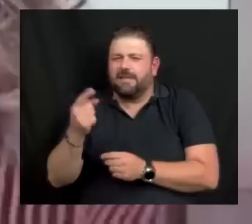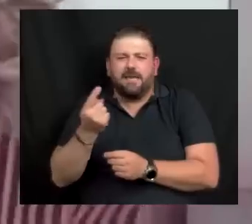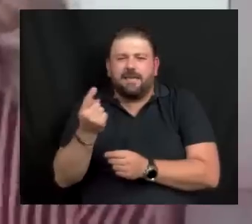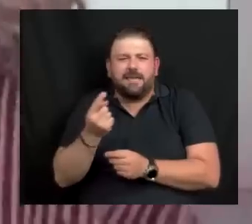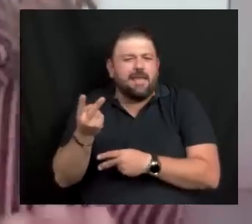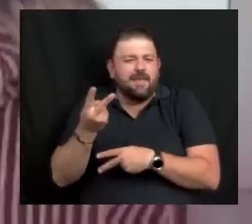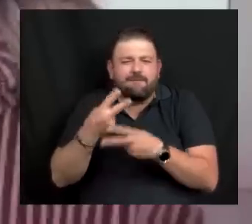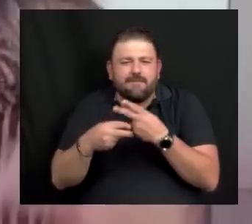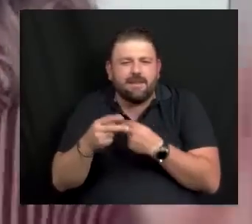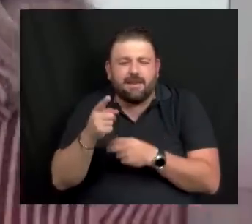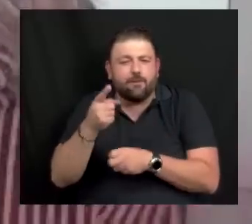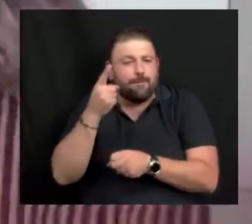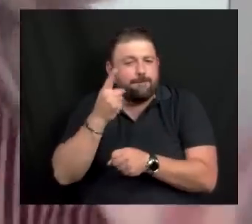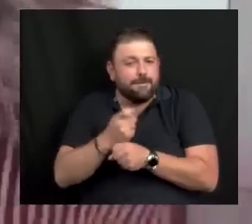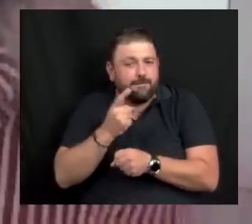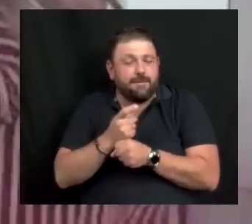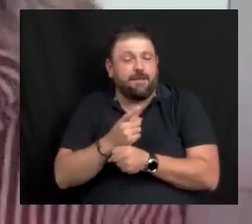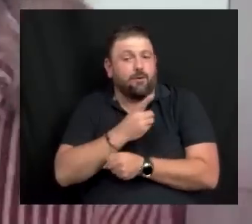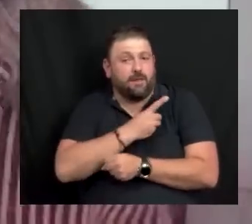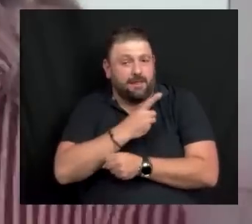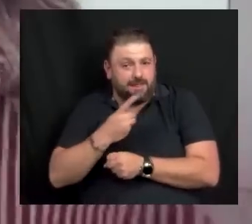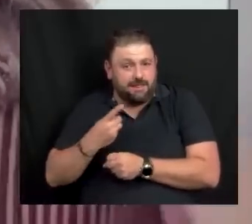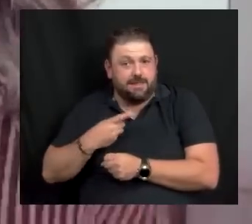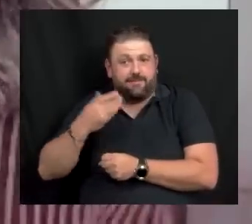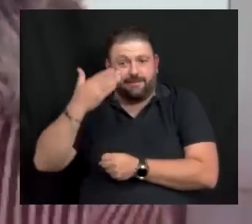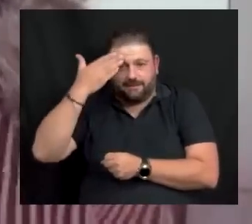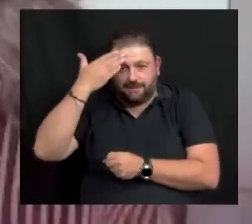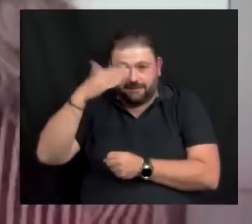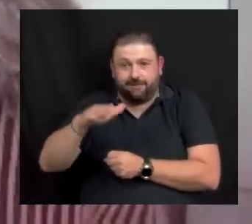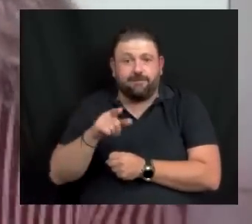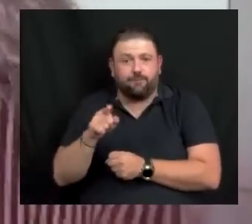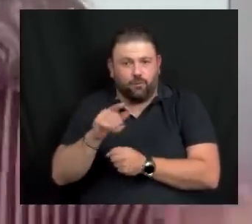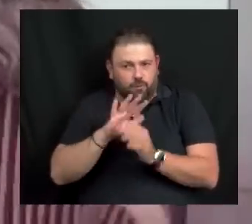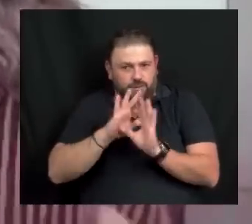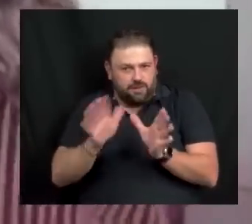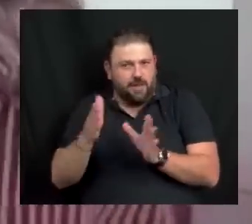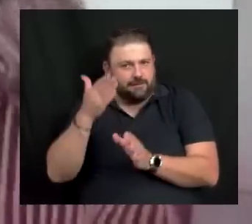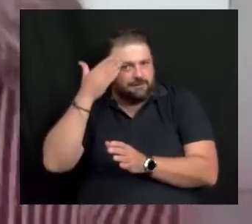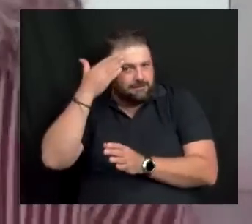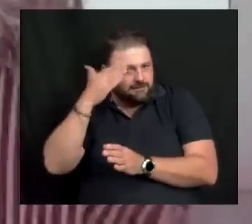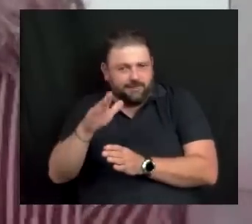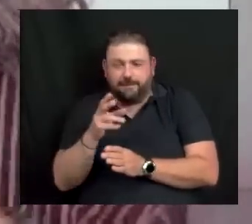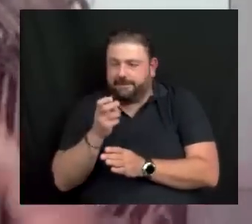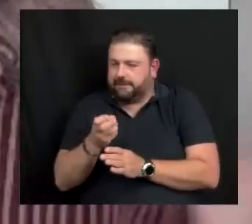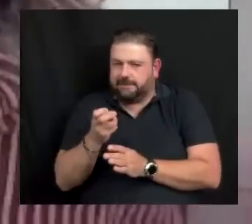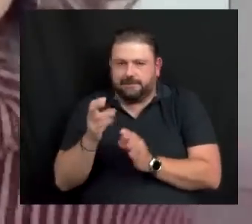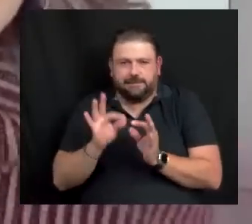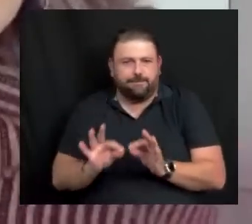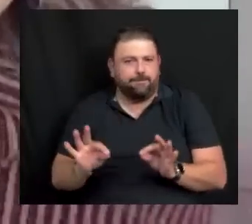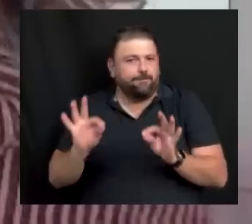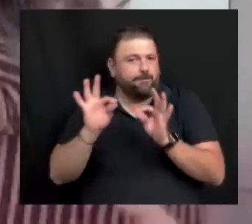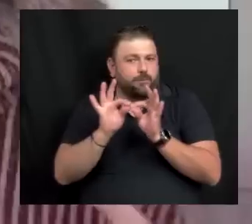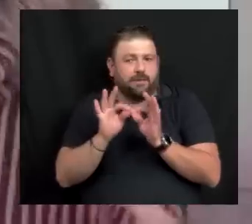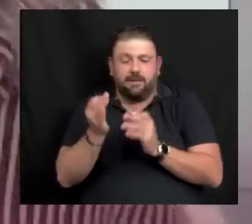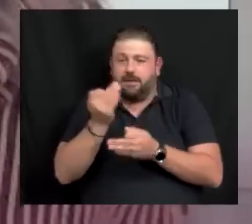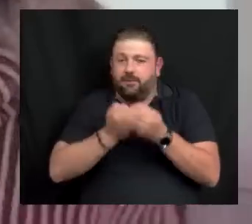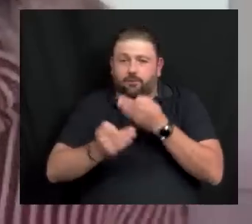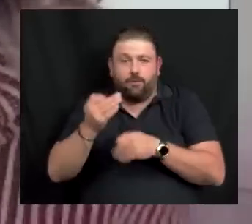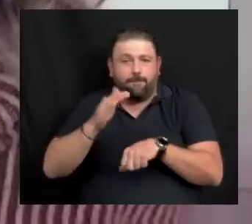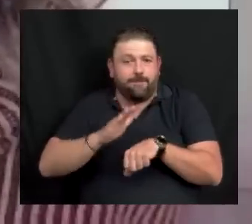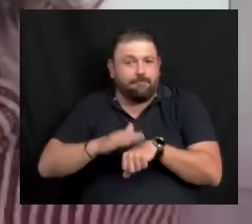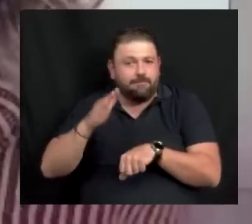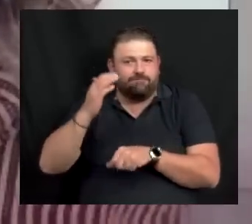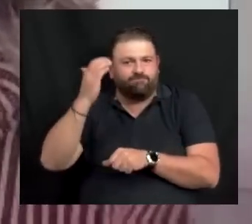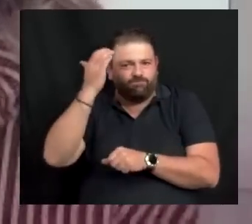Lo primero es saber, ok, ya sé dónde estoy parada, ya sé que esto me está dando una apertura para poder conocer